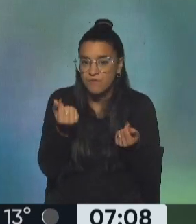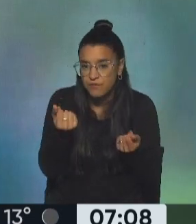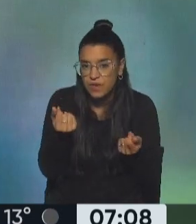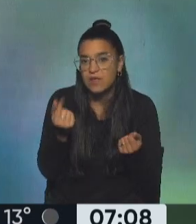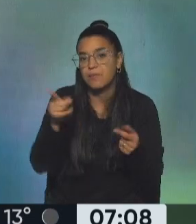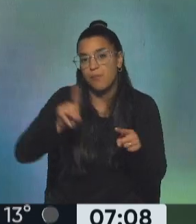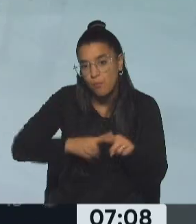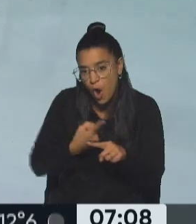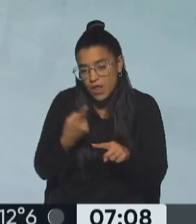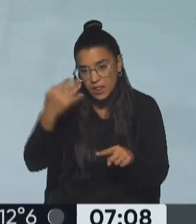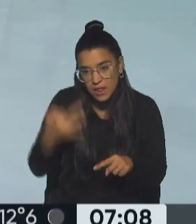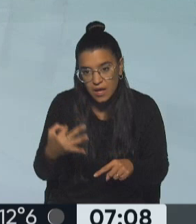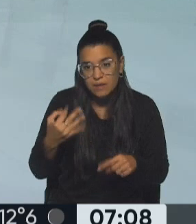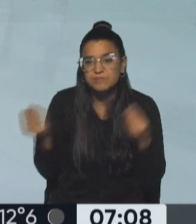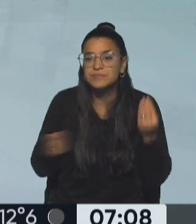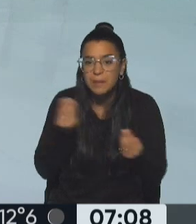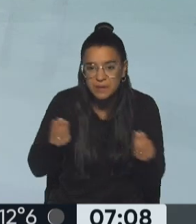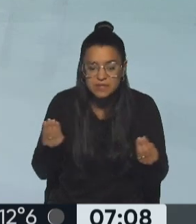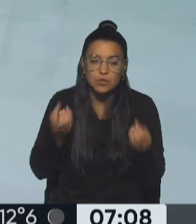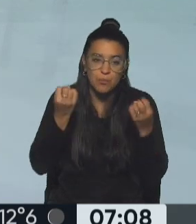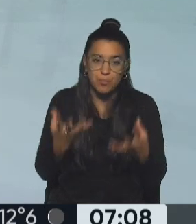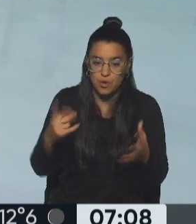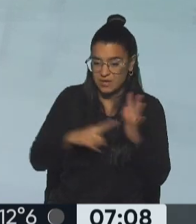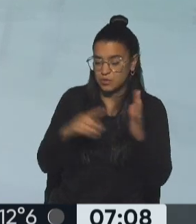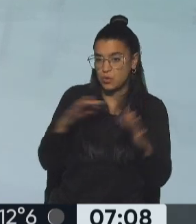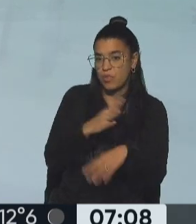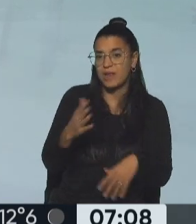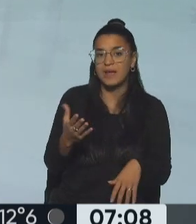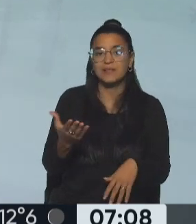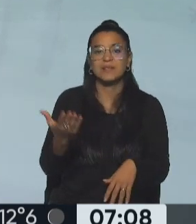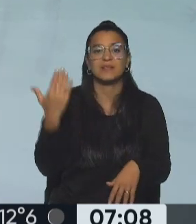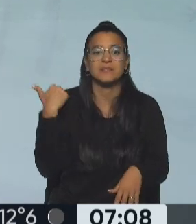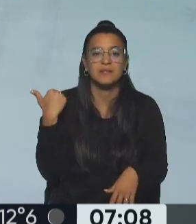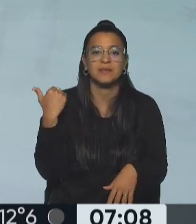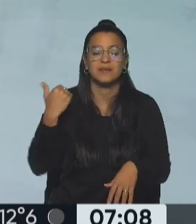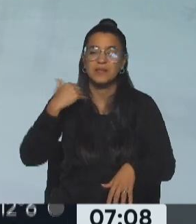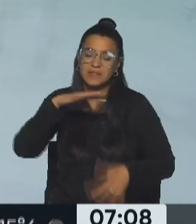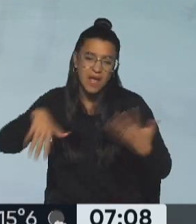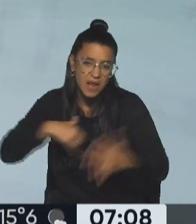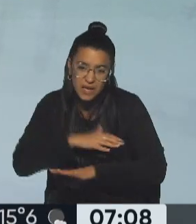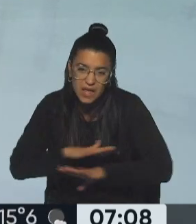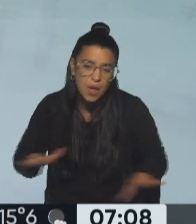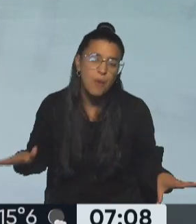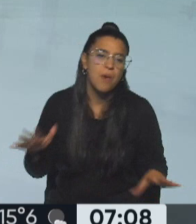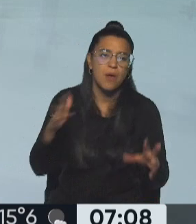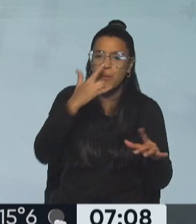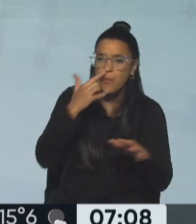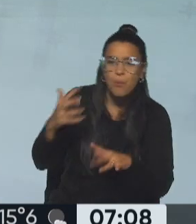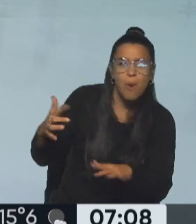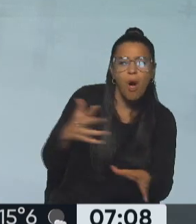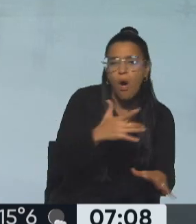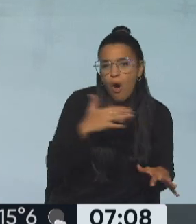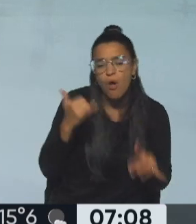de la política no y qué está pasando No porque las siete y ayer fue un hervidero una vez más muchos rumores